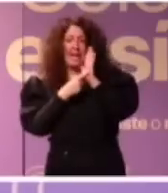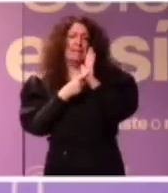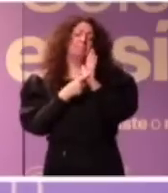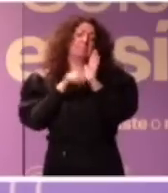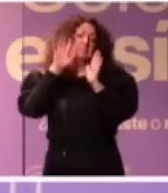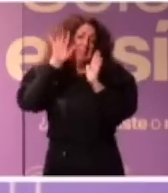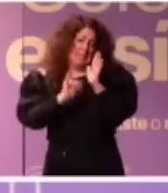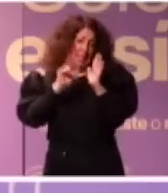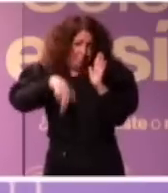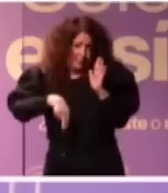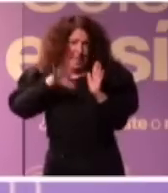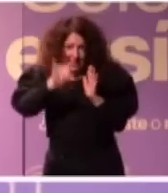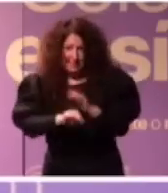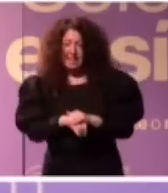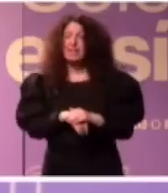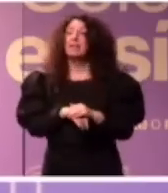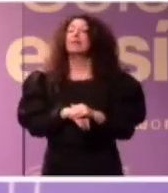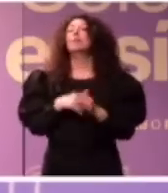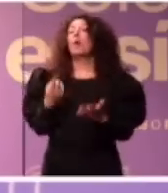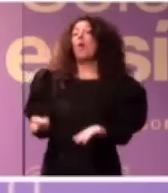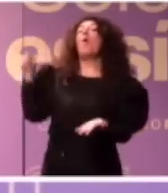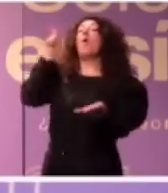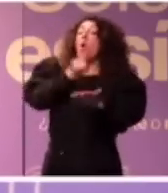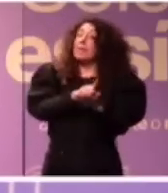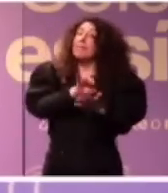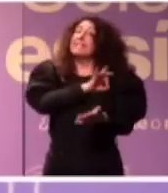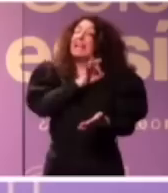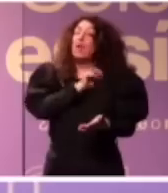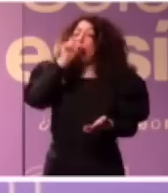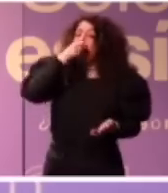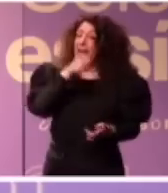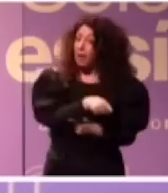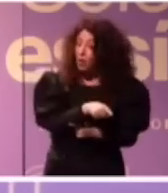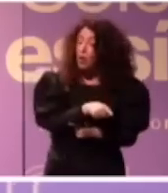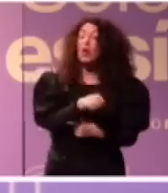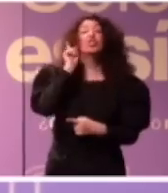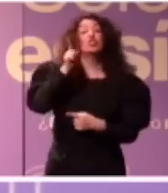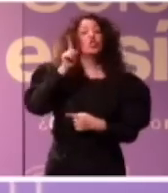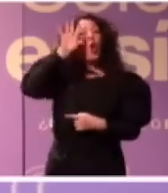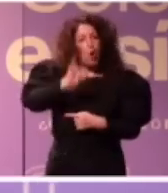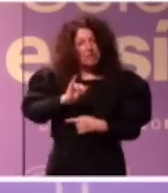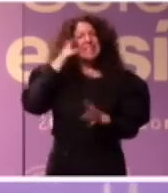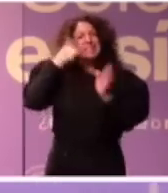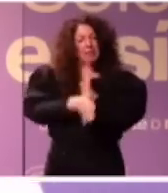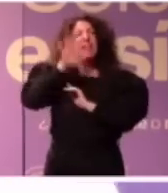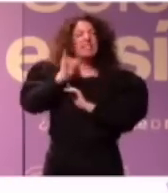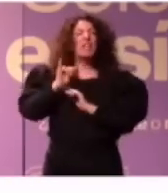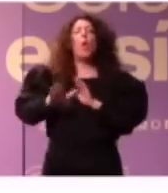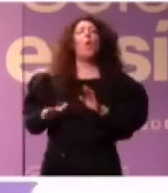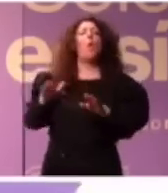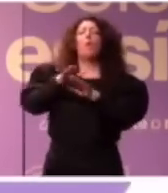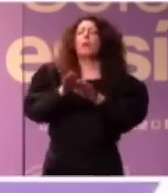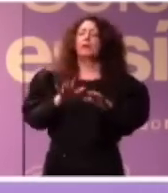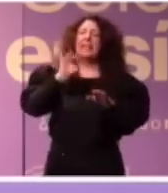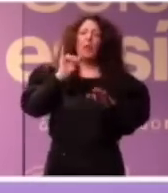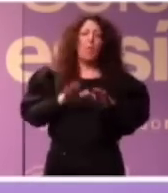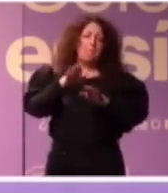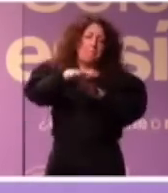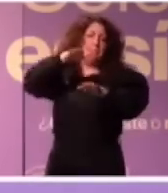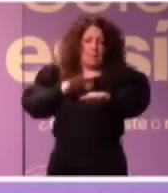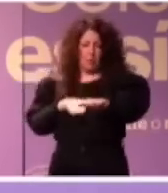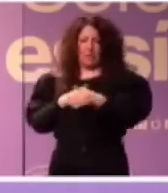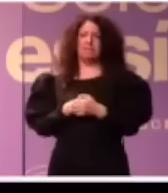Sí Es Sí. Pues, de nuevo, señor Feijóo, solo sí es sí y ni un paso atrás.